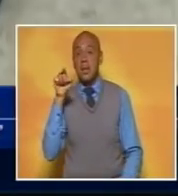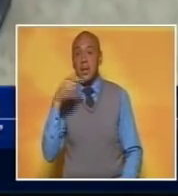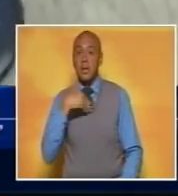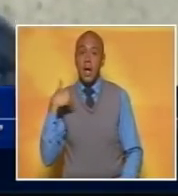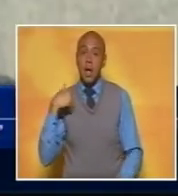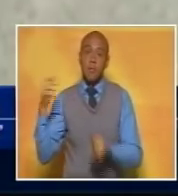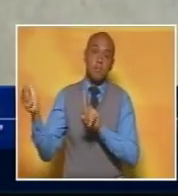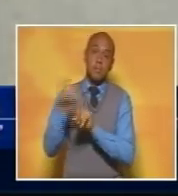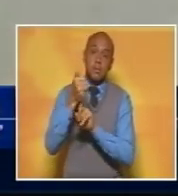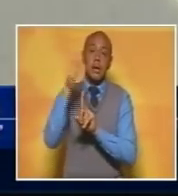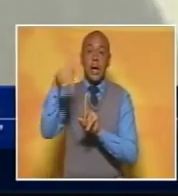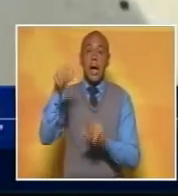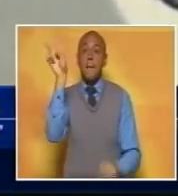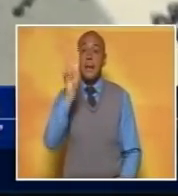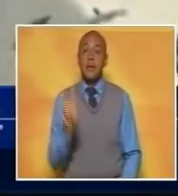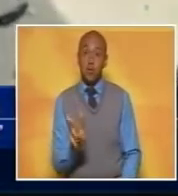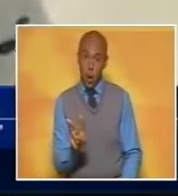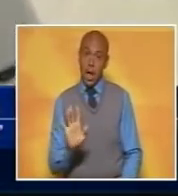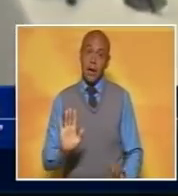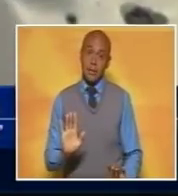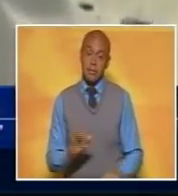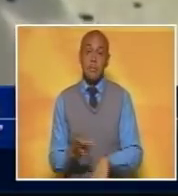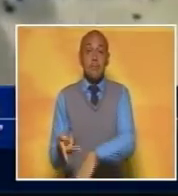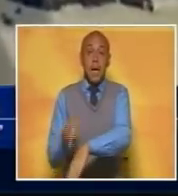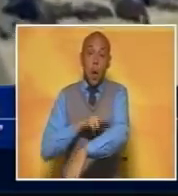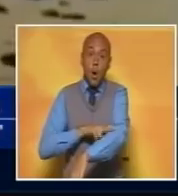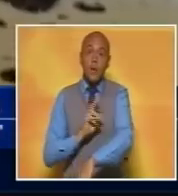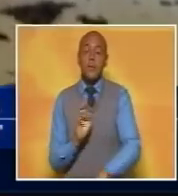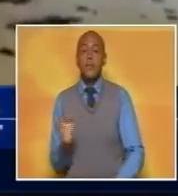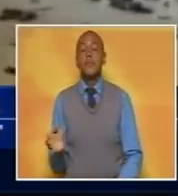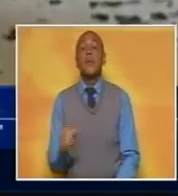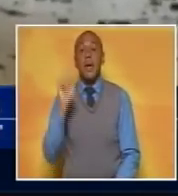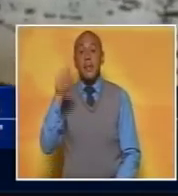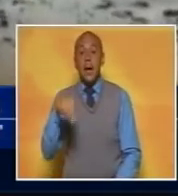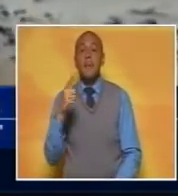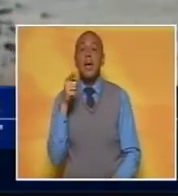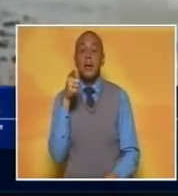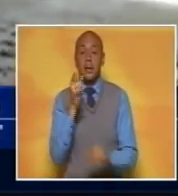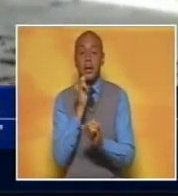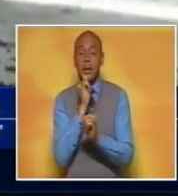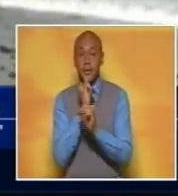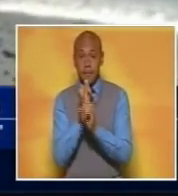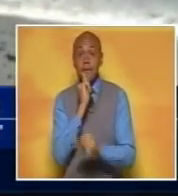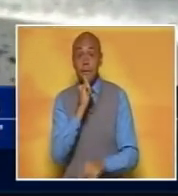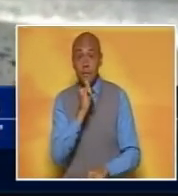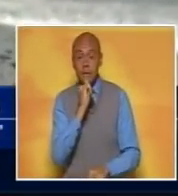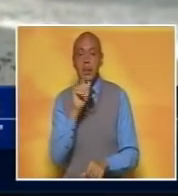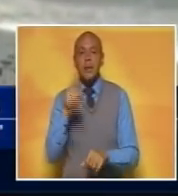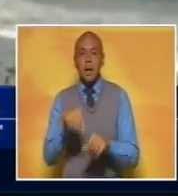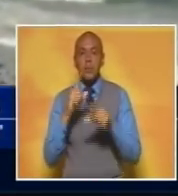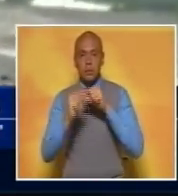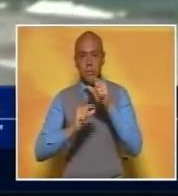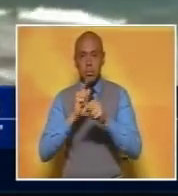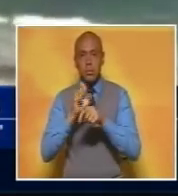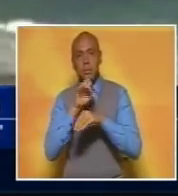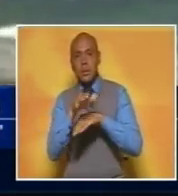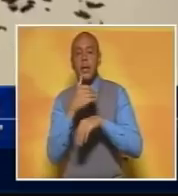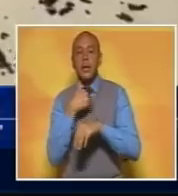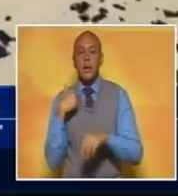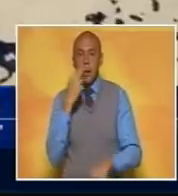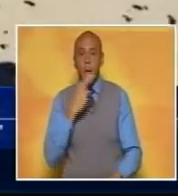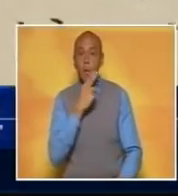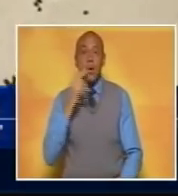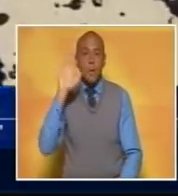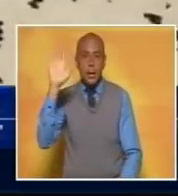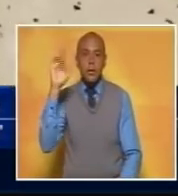agresiones unilaterales coercitivas contra Venezuela. En el mismo tuit, el funcionario venezolano ratificó el compromiso de Venezuela de preservar la vida